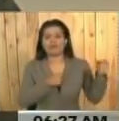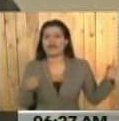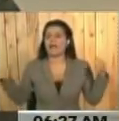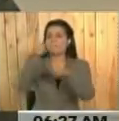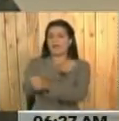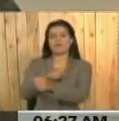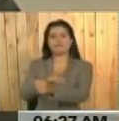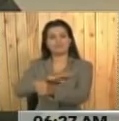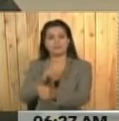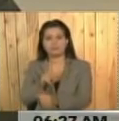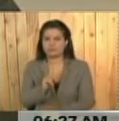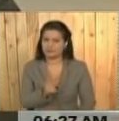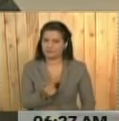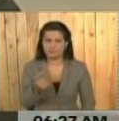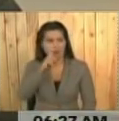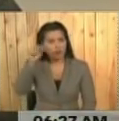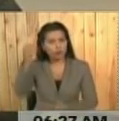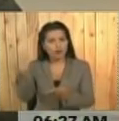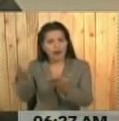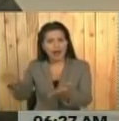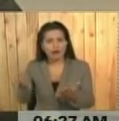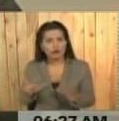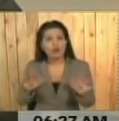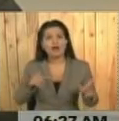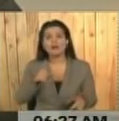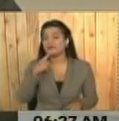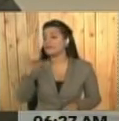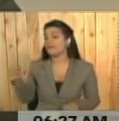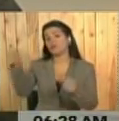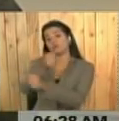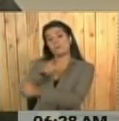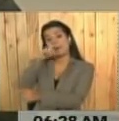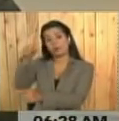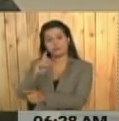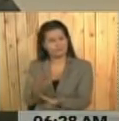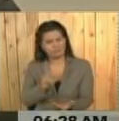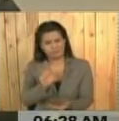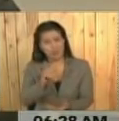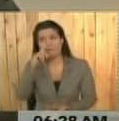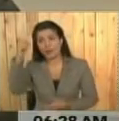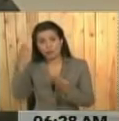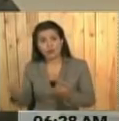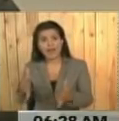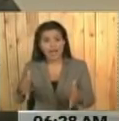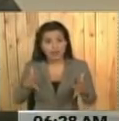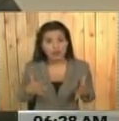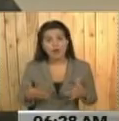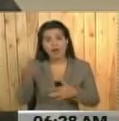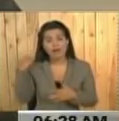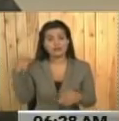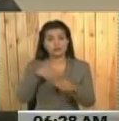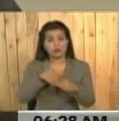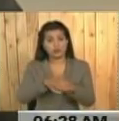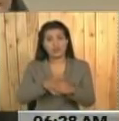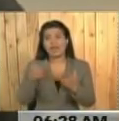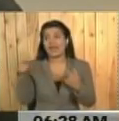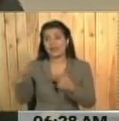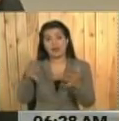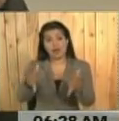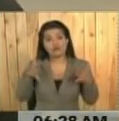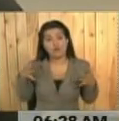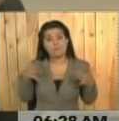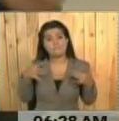Nicolás que ganó aquí por con con una mayoría el día que le tocó las elecciones probablemente con una mayoría